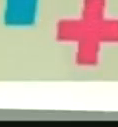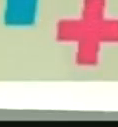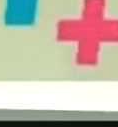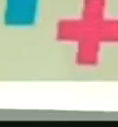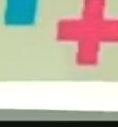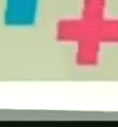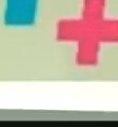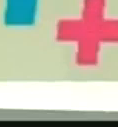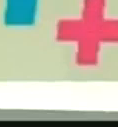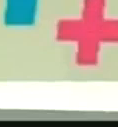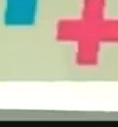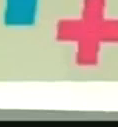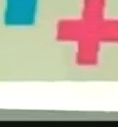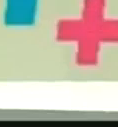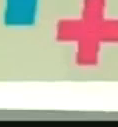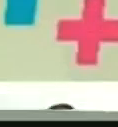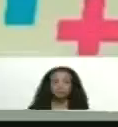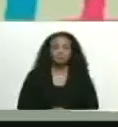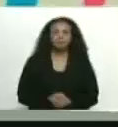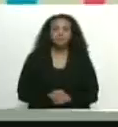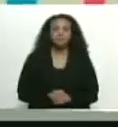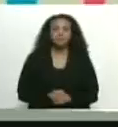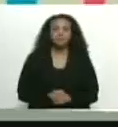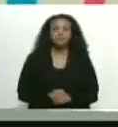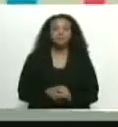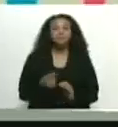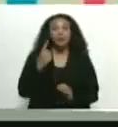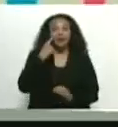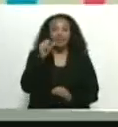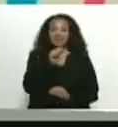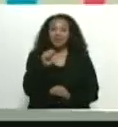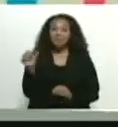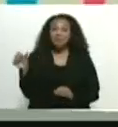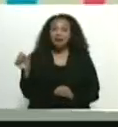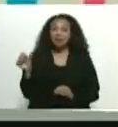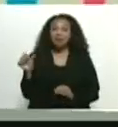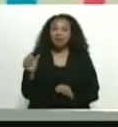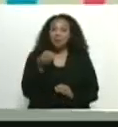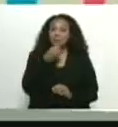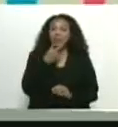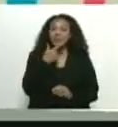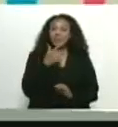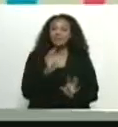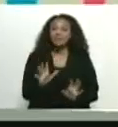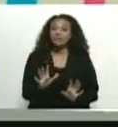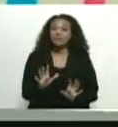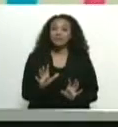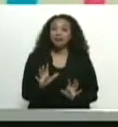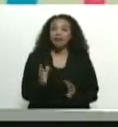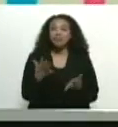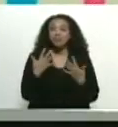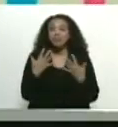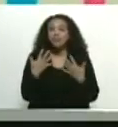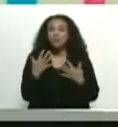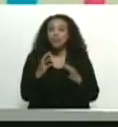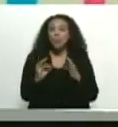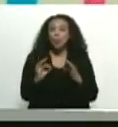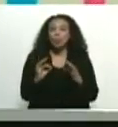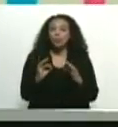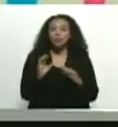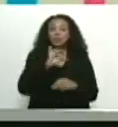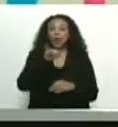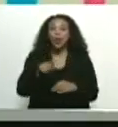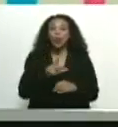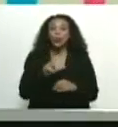Bonita, en esta época que ya empezaron las vacaciones escolares. La época del calor de